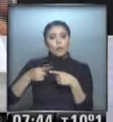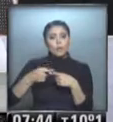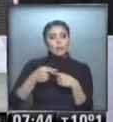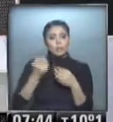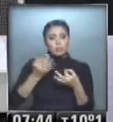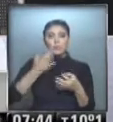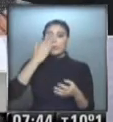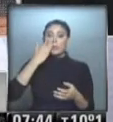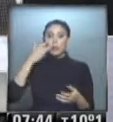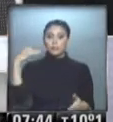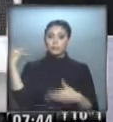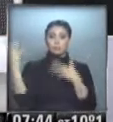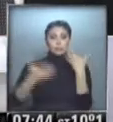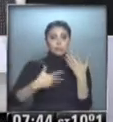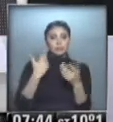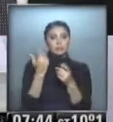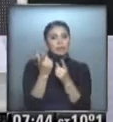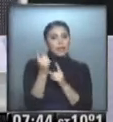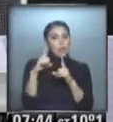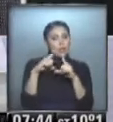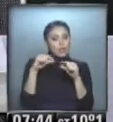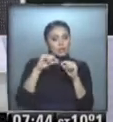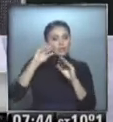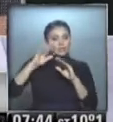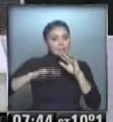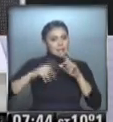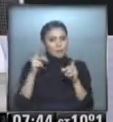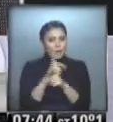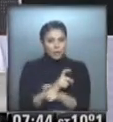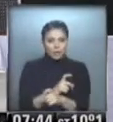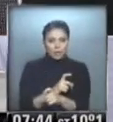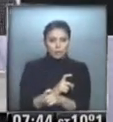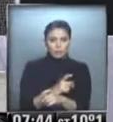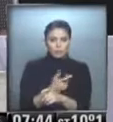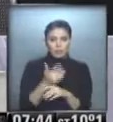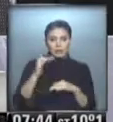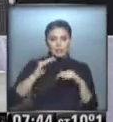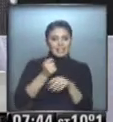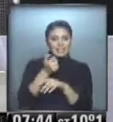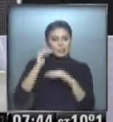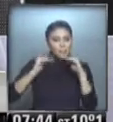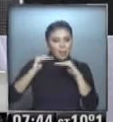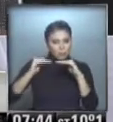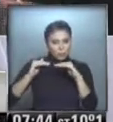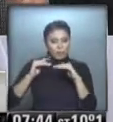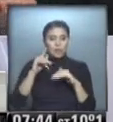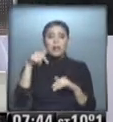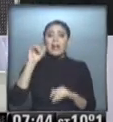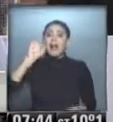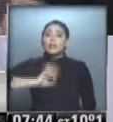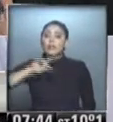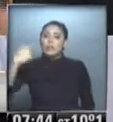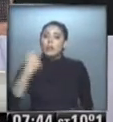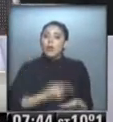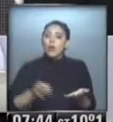después con la crisis estos datos empezaron a complicarse un poquito y quedaron en prácticamente una paridad según la proyección el año que